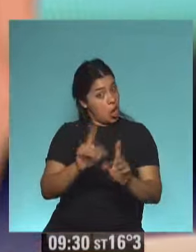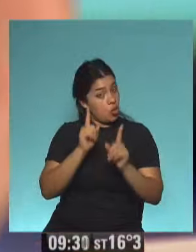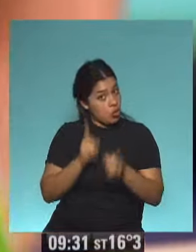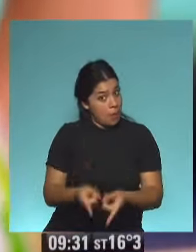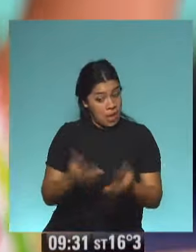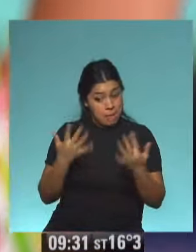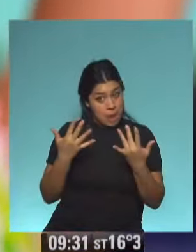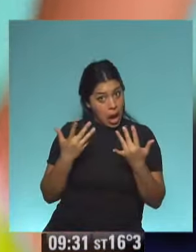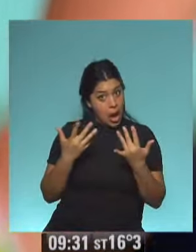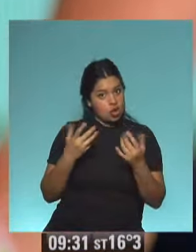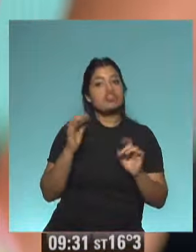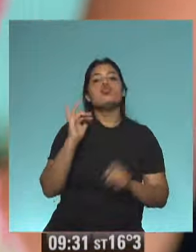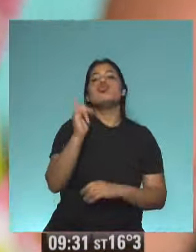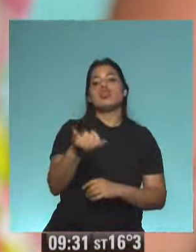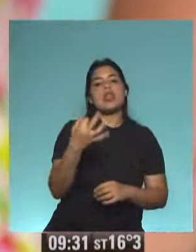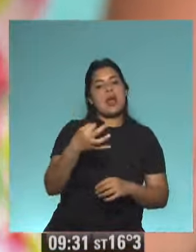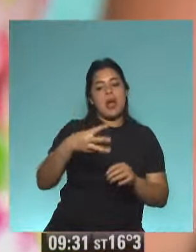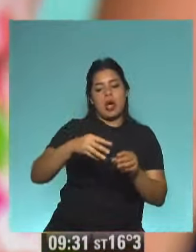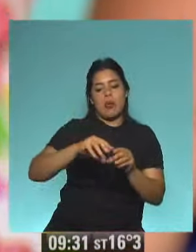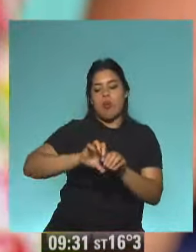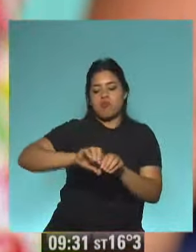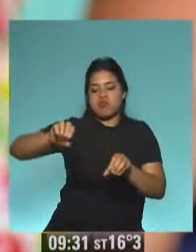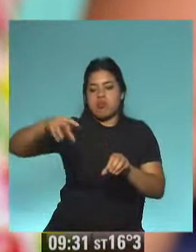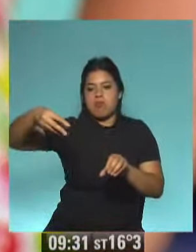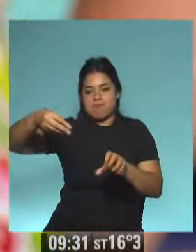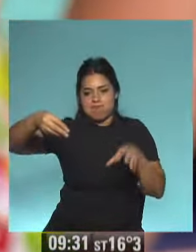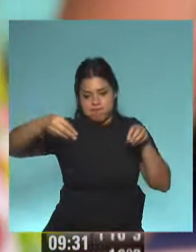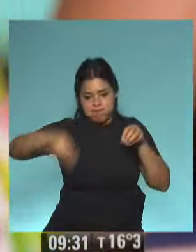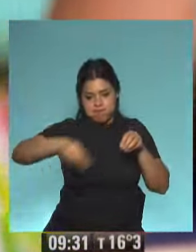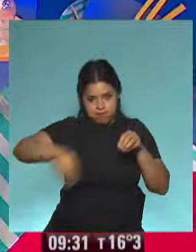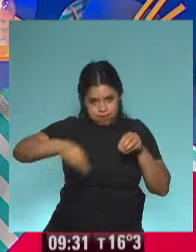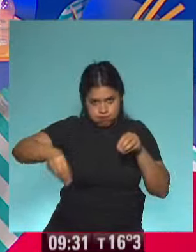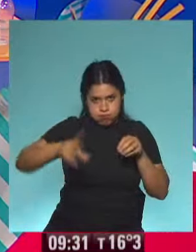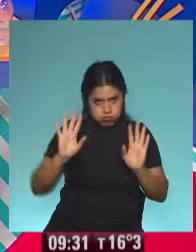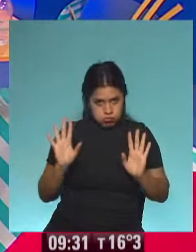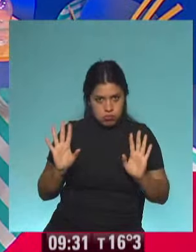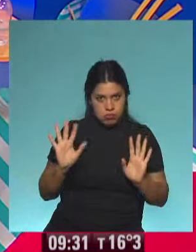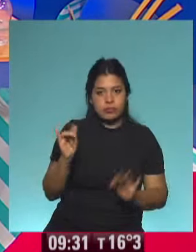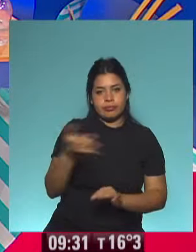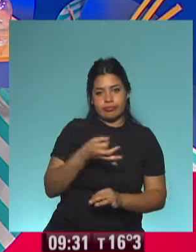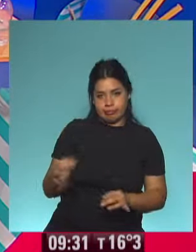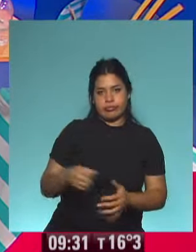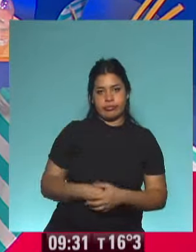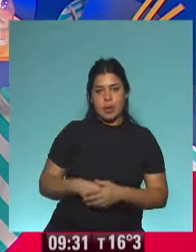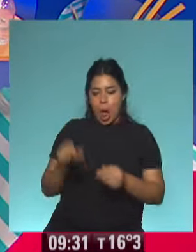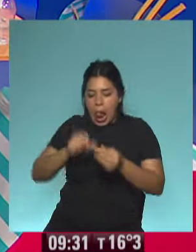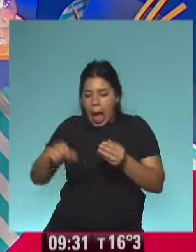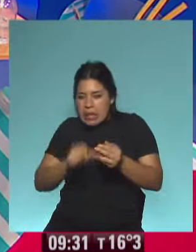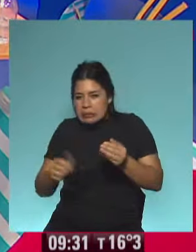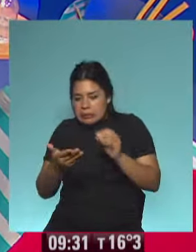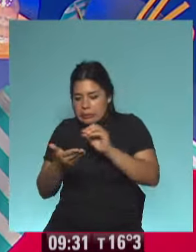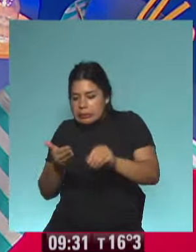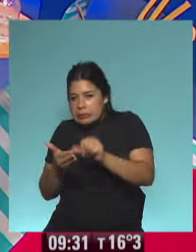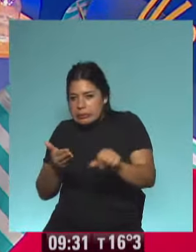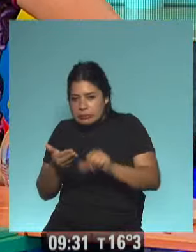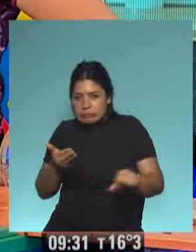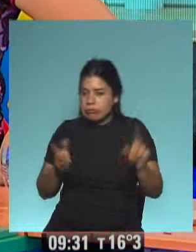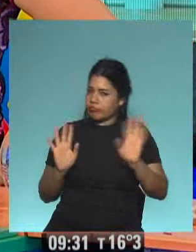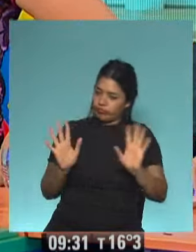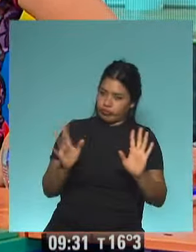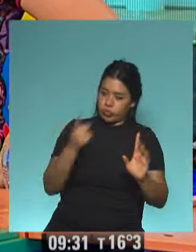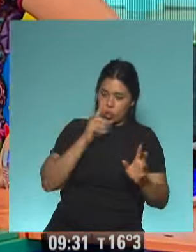agarrarlo claro. de la punta de la zanahoria para no lastimarte los dedos. Qué bueno, muy estas bien. Cosas hay que tener mucho cuidado porque, bueno, te